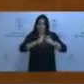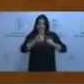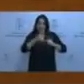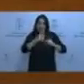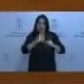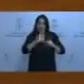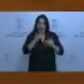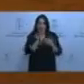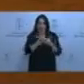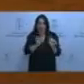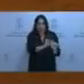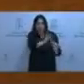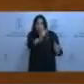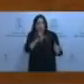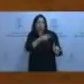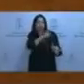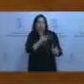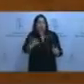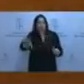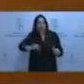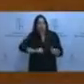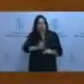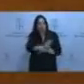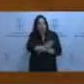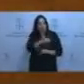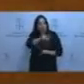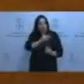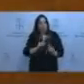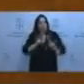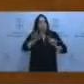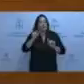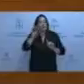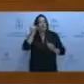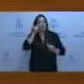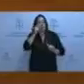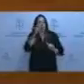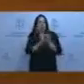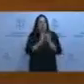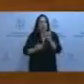lo largo de este curso en el que usted ya es consejero y empiezan a enterarse para el curso que viene